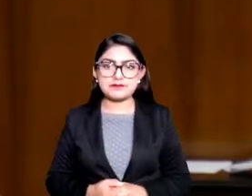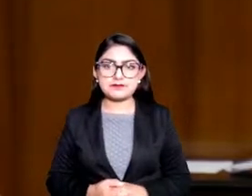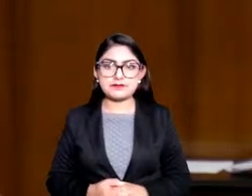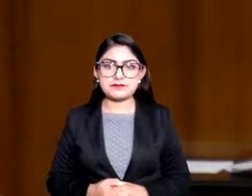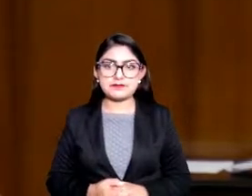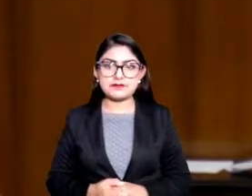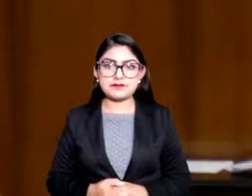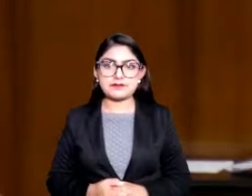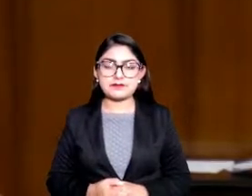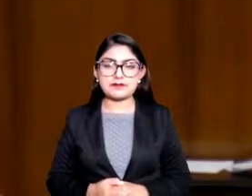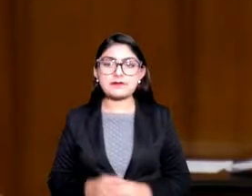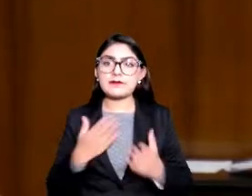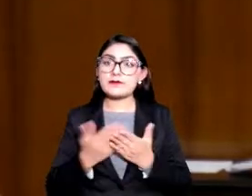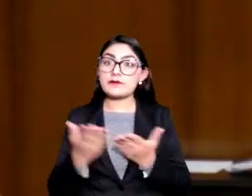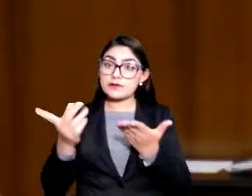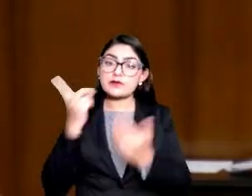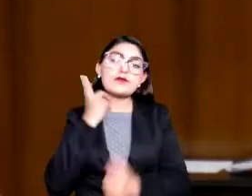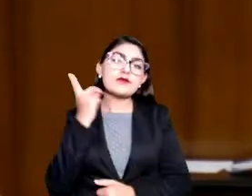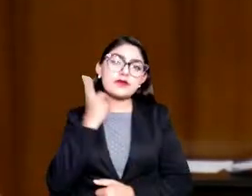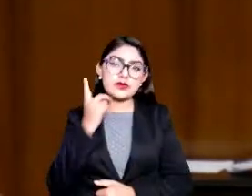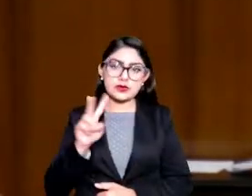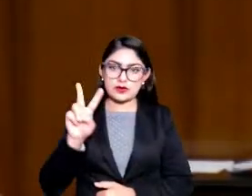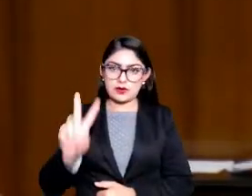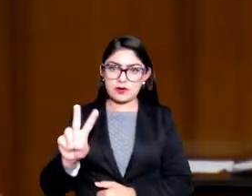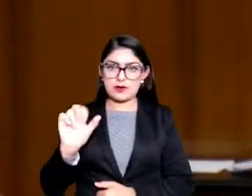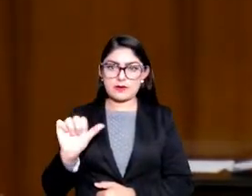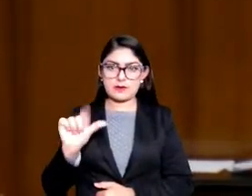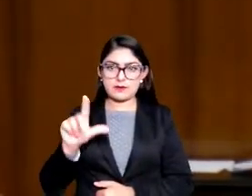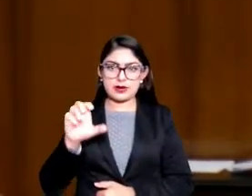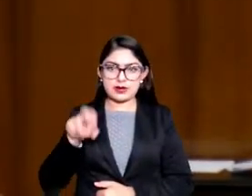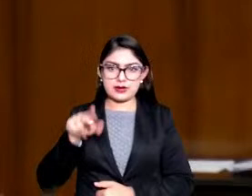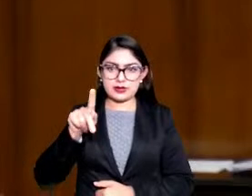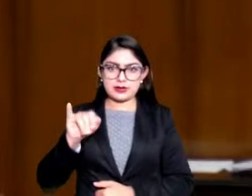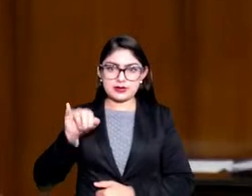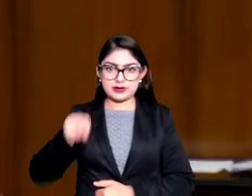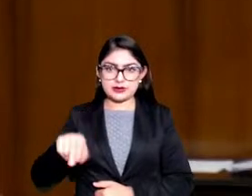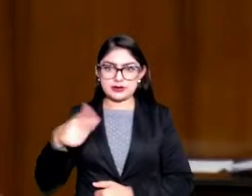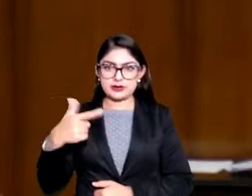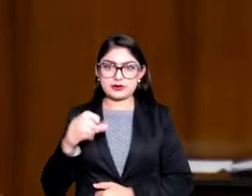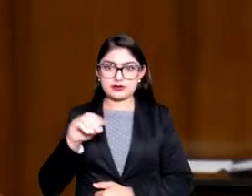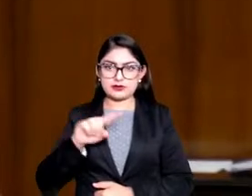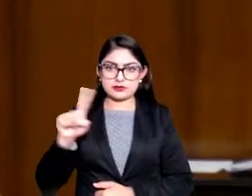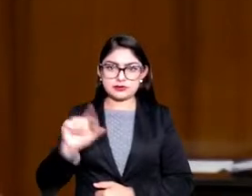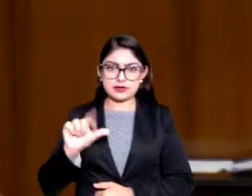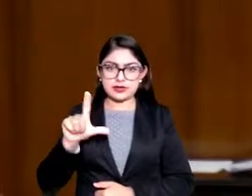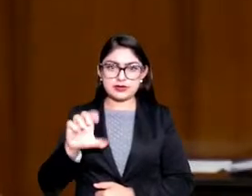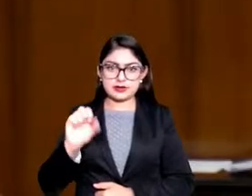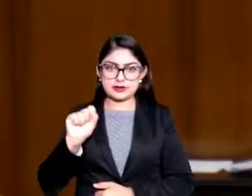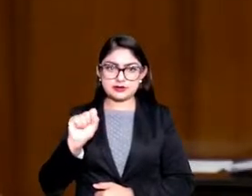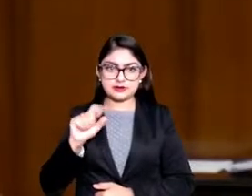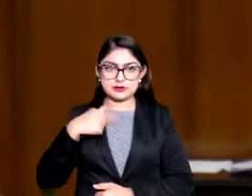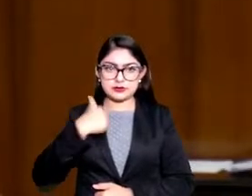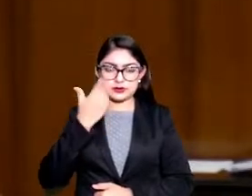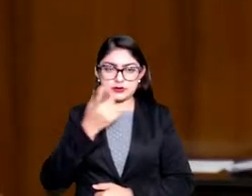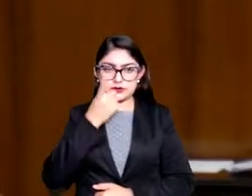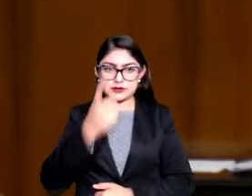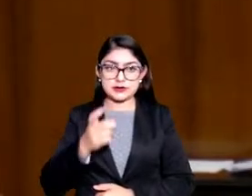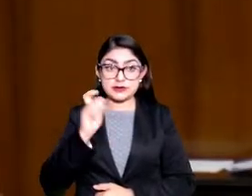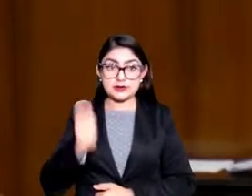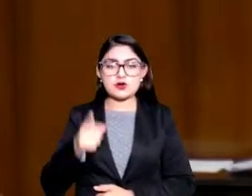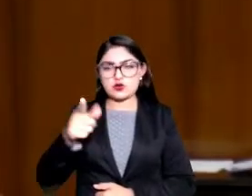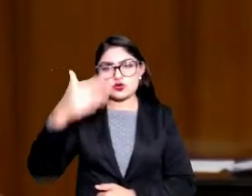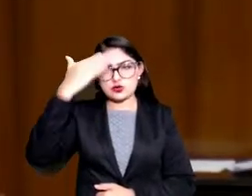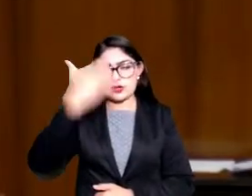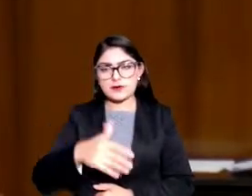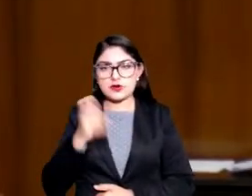Al diputado Valentín González, quiero comentarle que en el tema de la canasta básica, seguramente usted conoce,